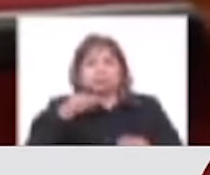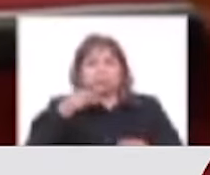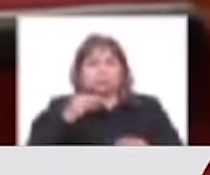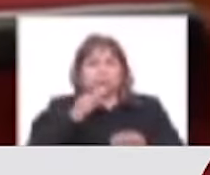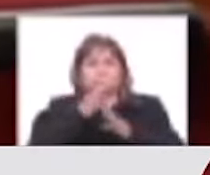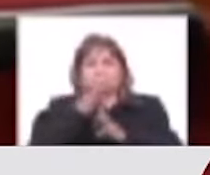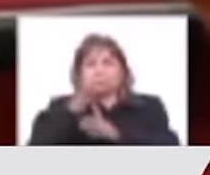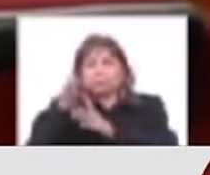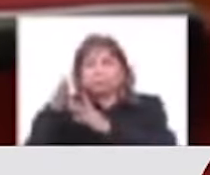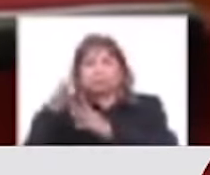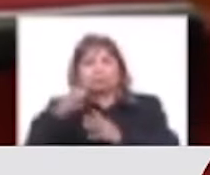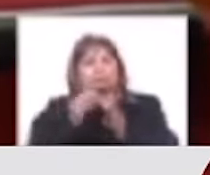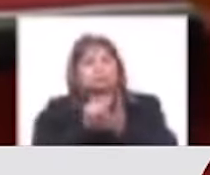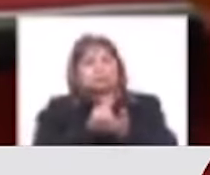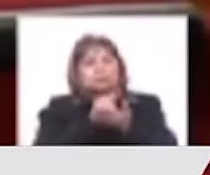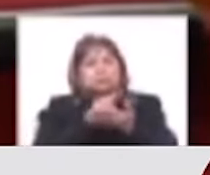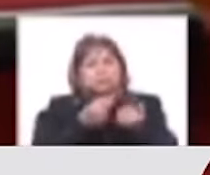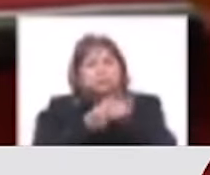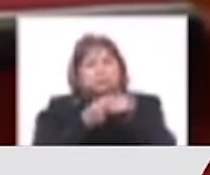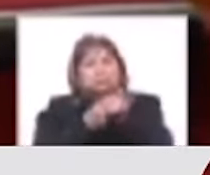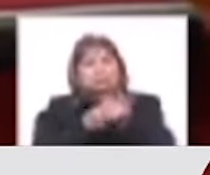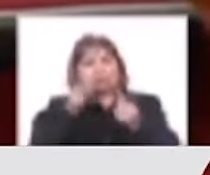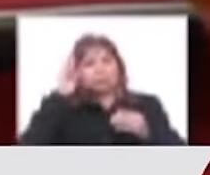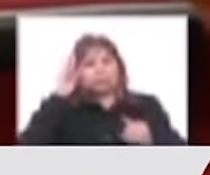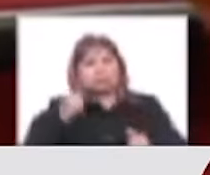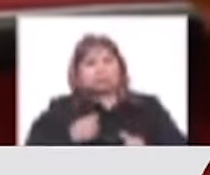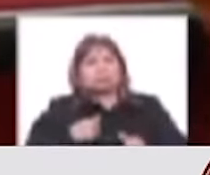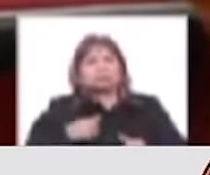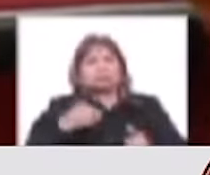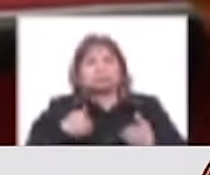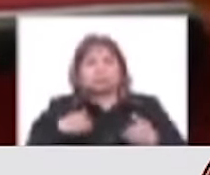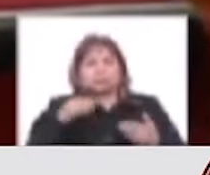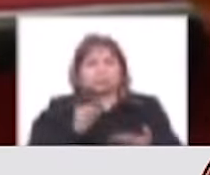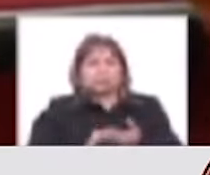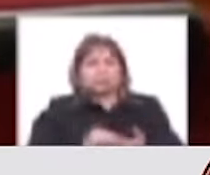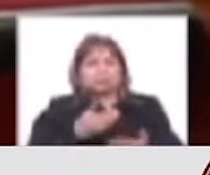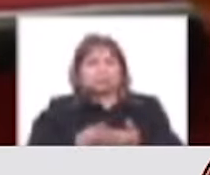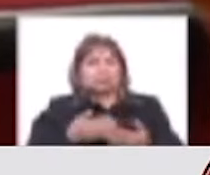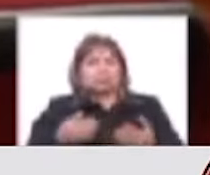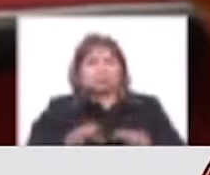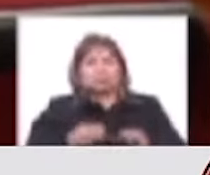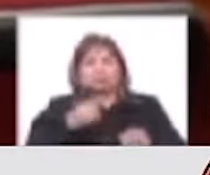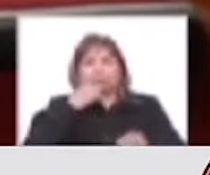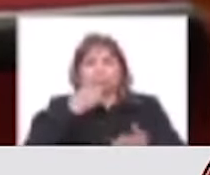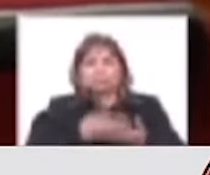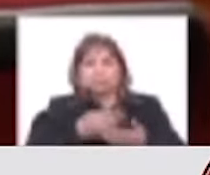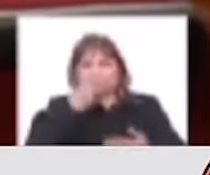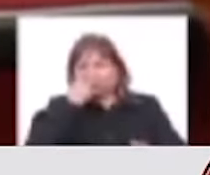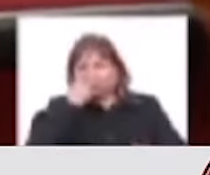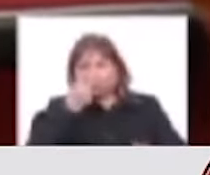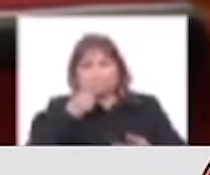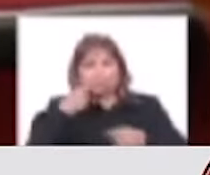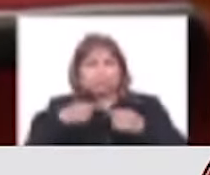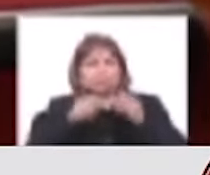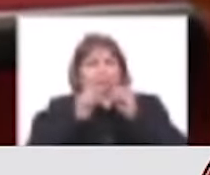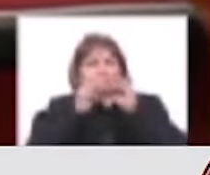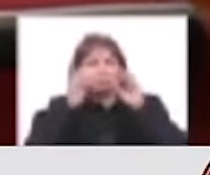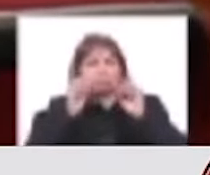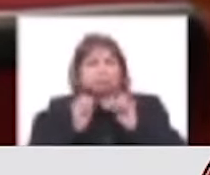las instancias reclamamos apoyo a la policía, que tenga más logística, porque es lo que vemos del día a